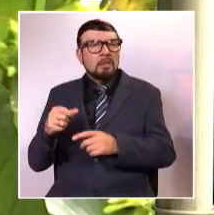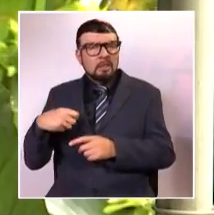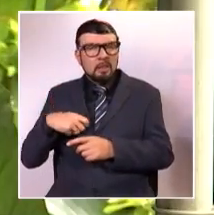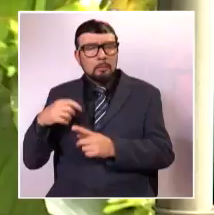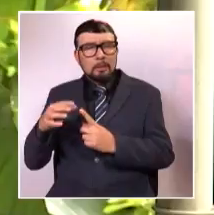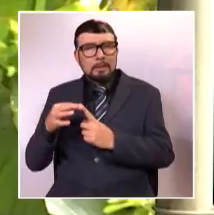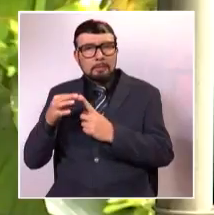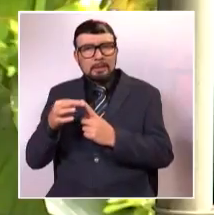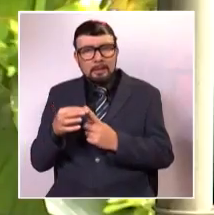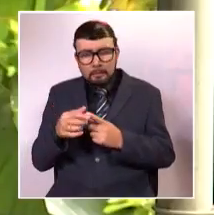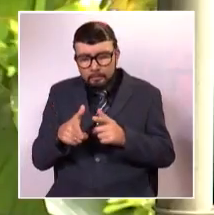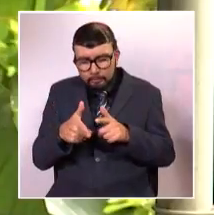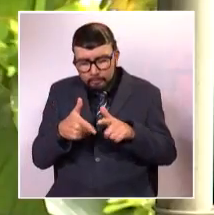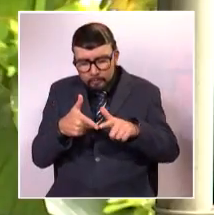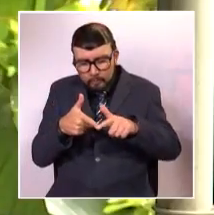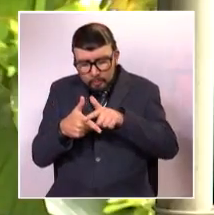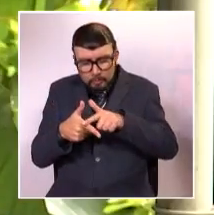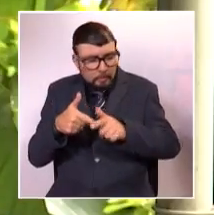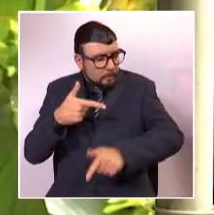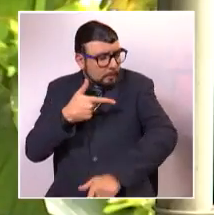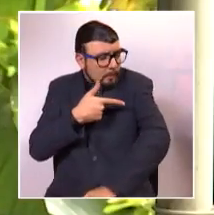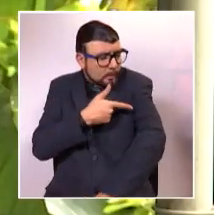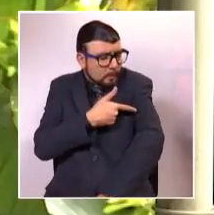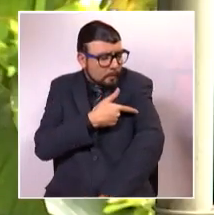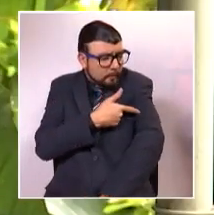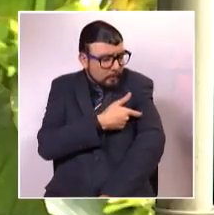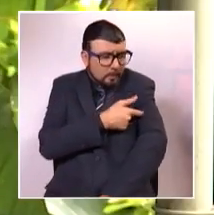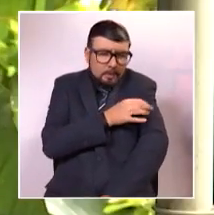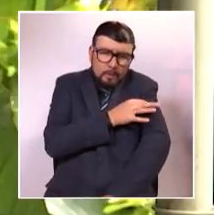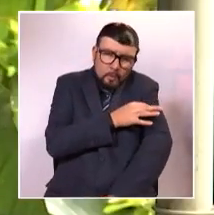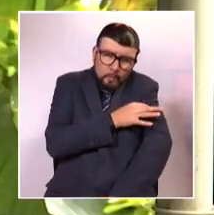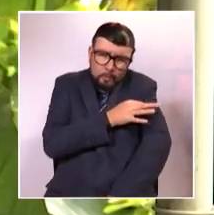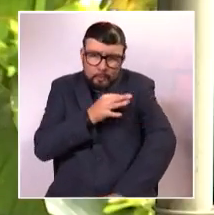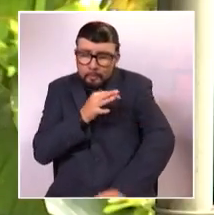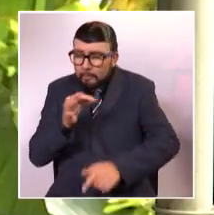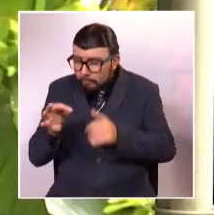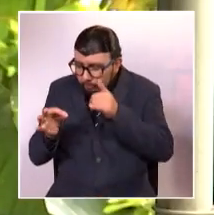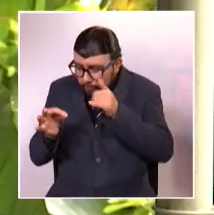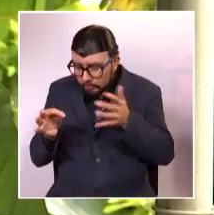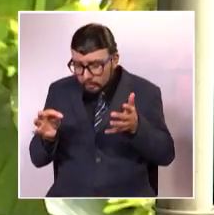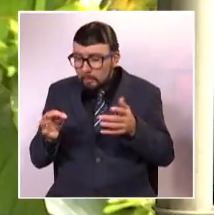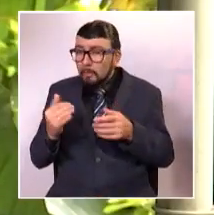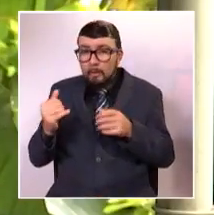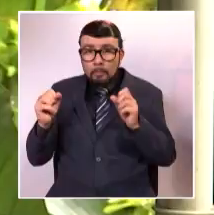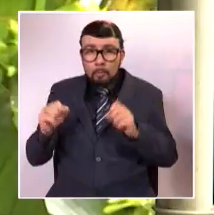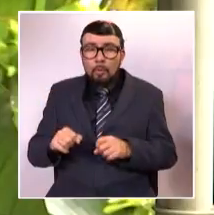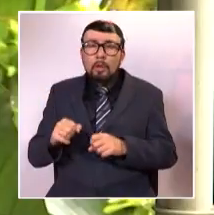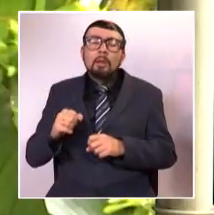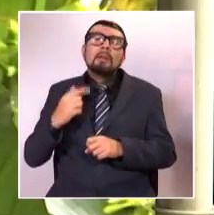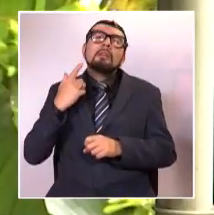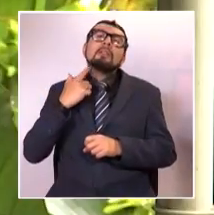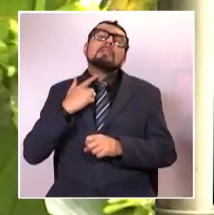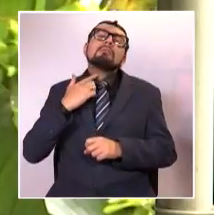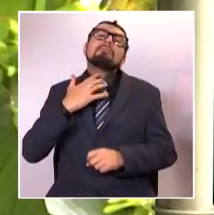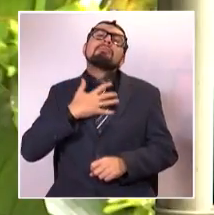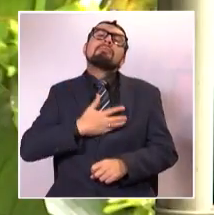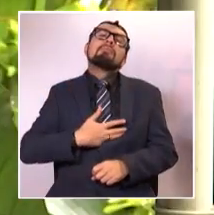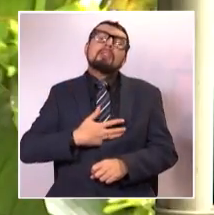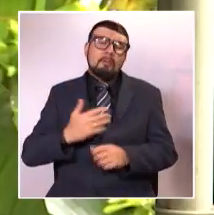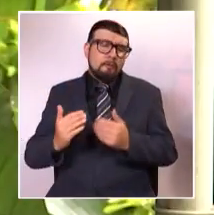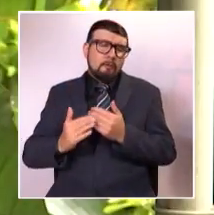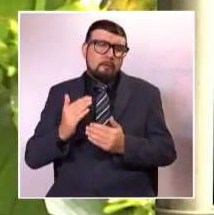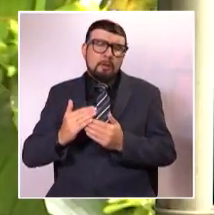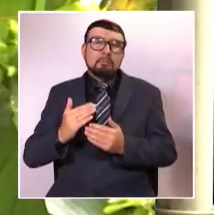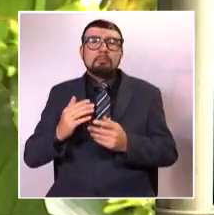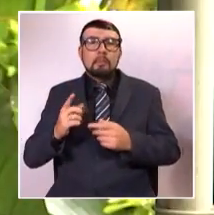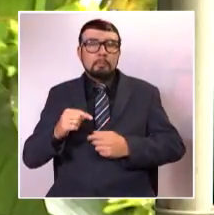con una aguja. Podemos llegar a esa masa a hacer biopsia de tiroides, que es muy fácil, biopsia de